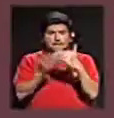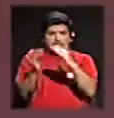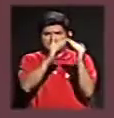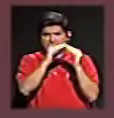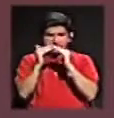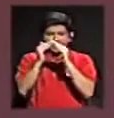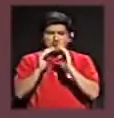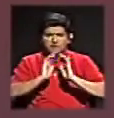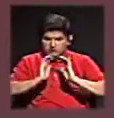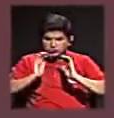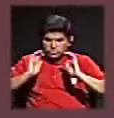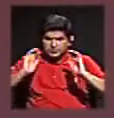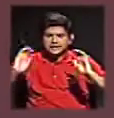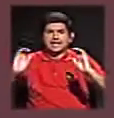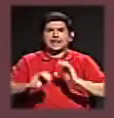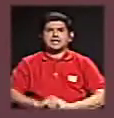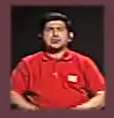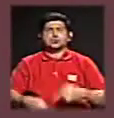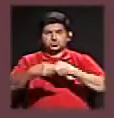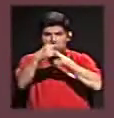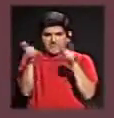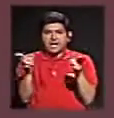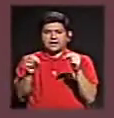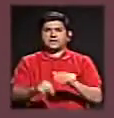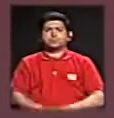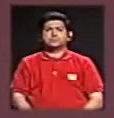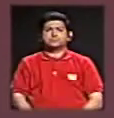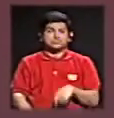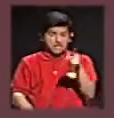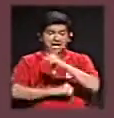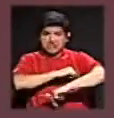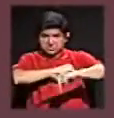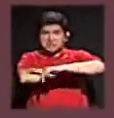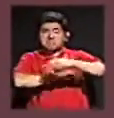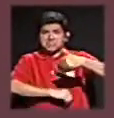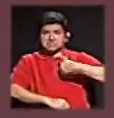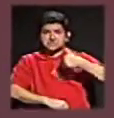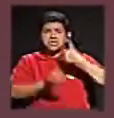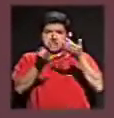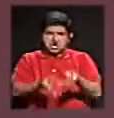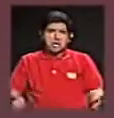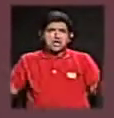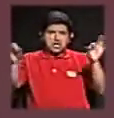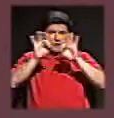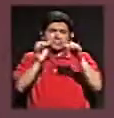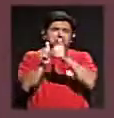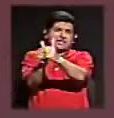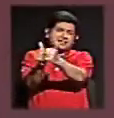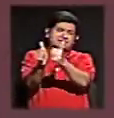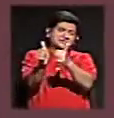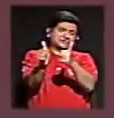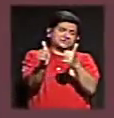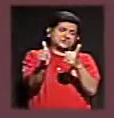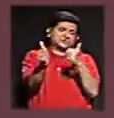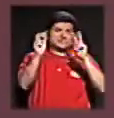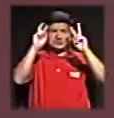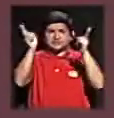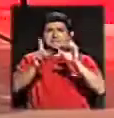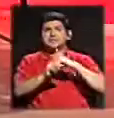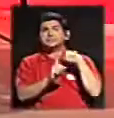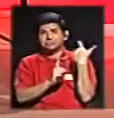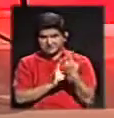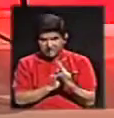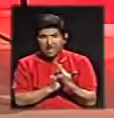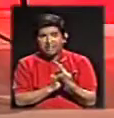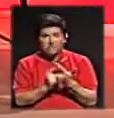población infantil de la región. Bueno, estos países tienen importantes rezagos en materia